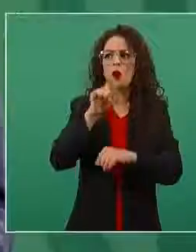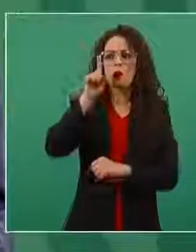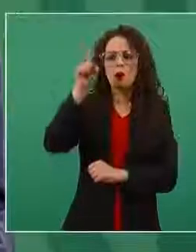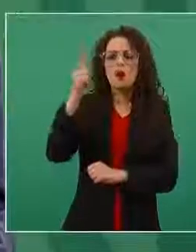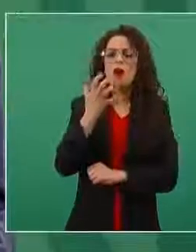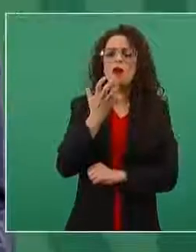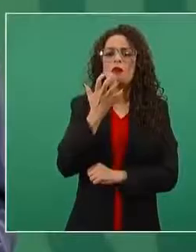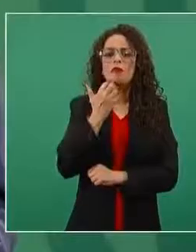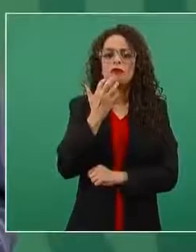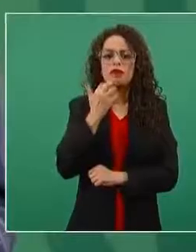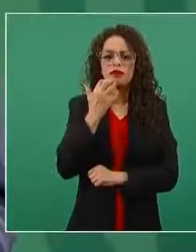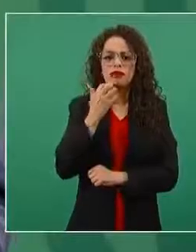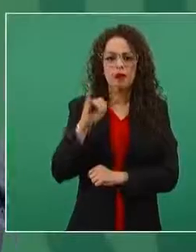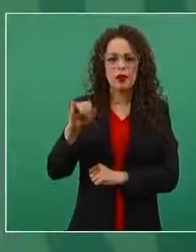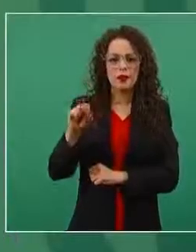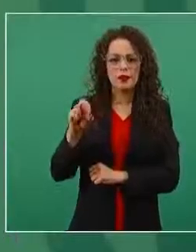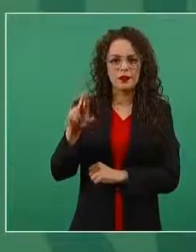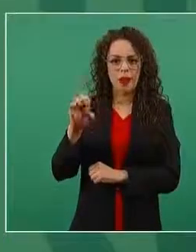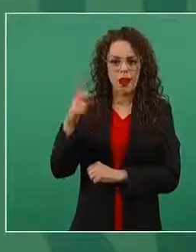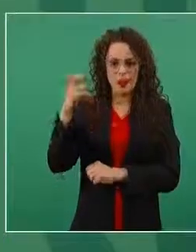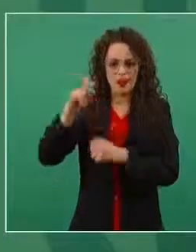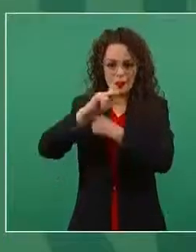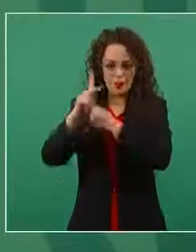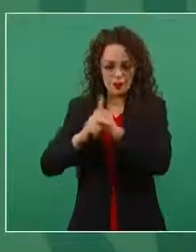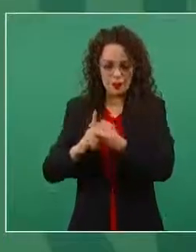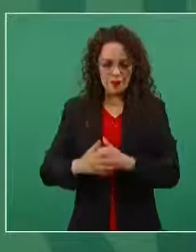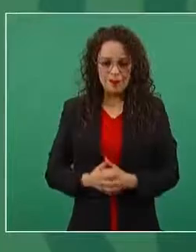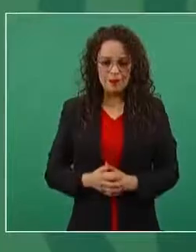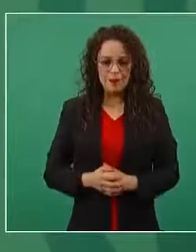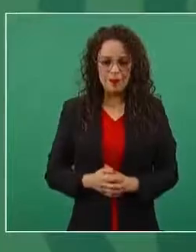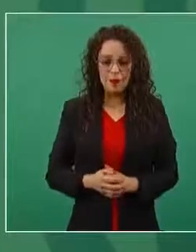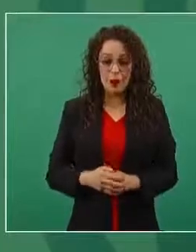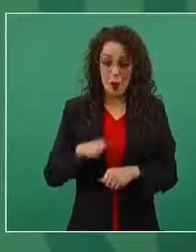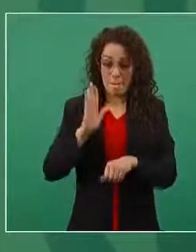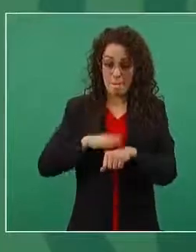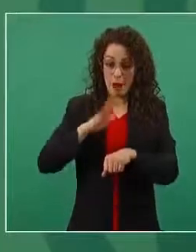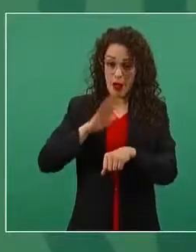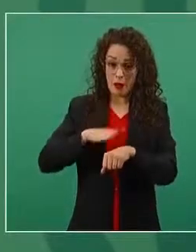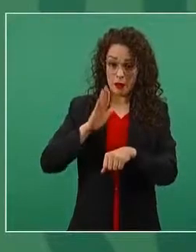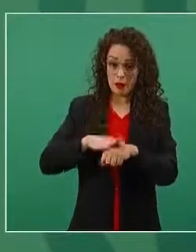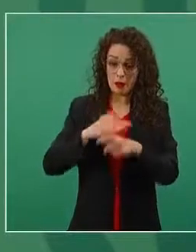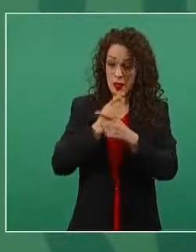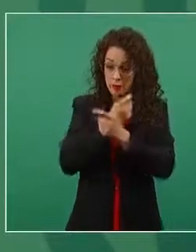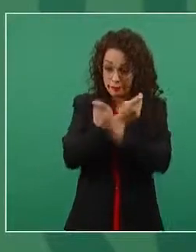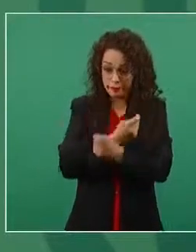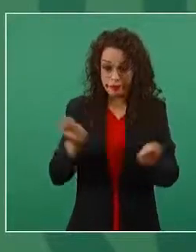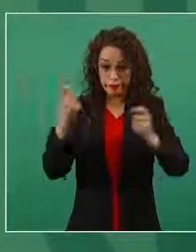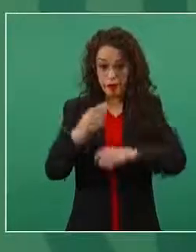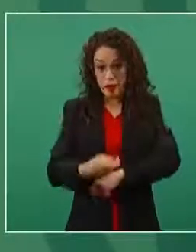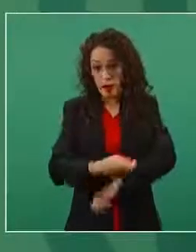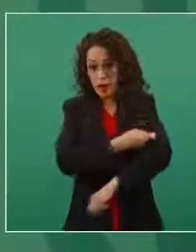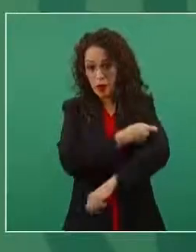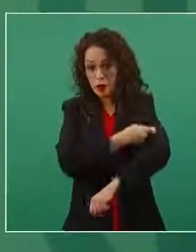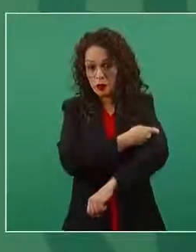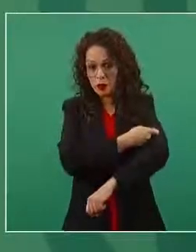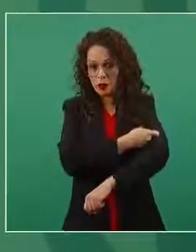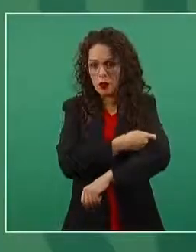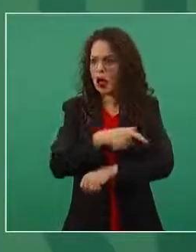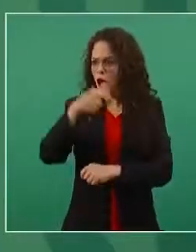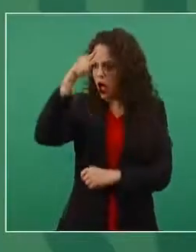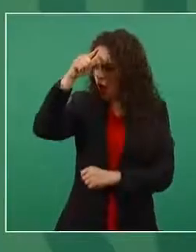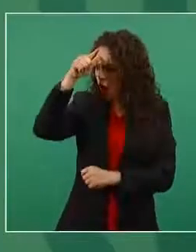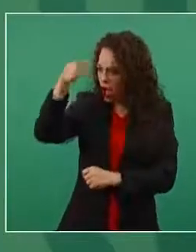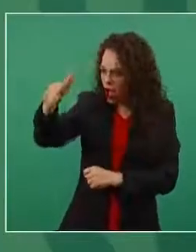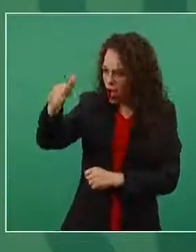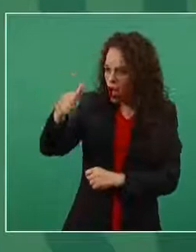cómo al aumentar el número de vacunas aplicadas se reduce